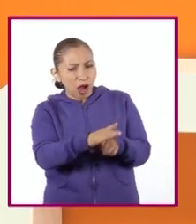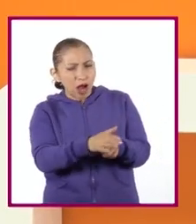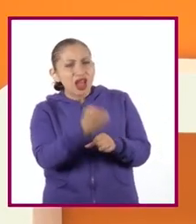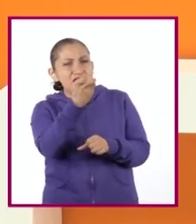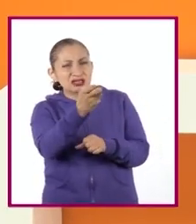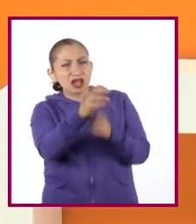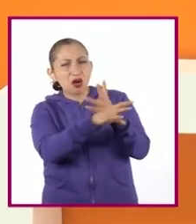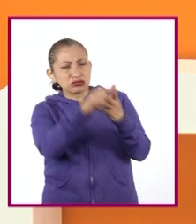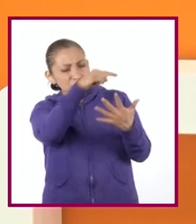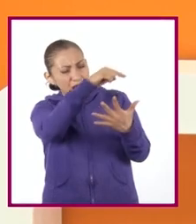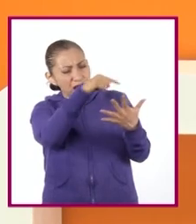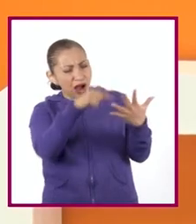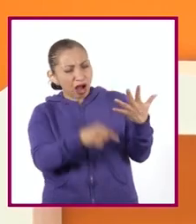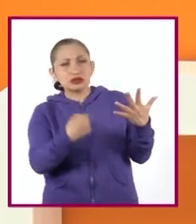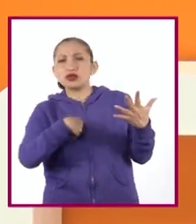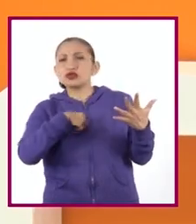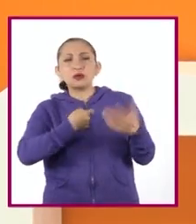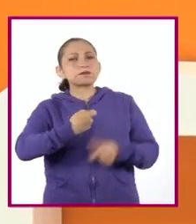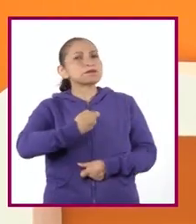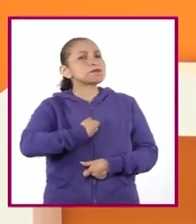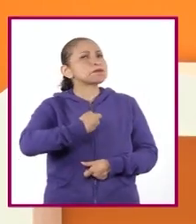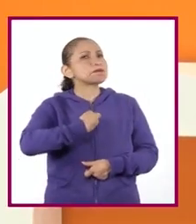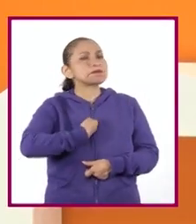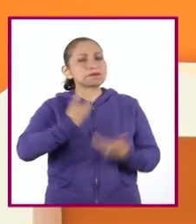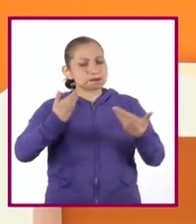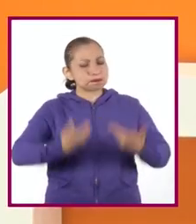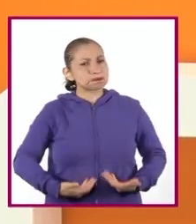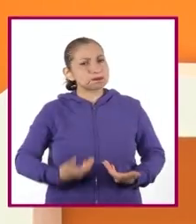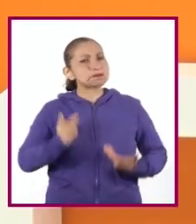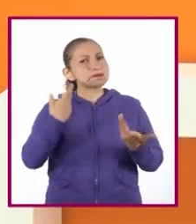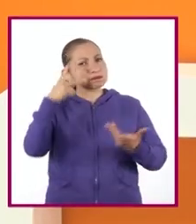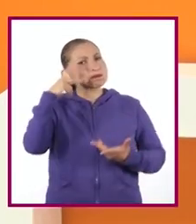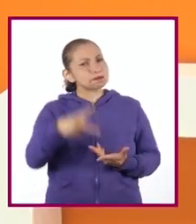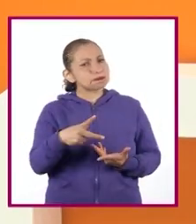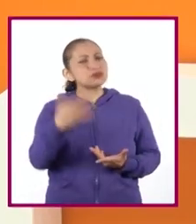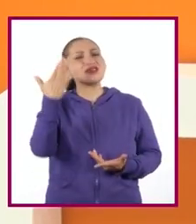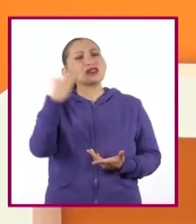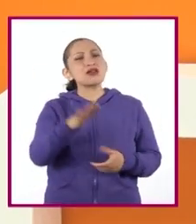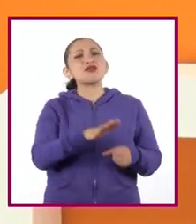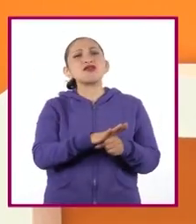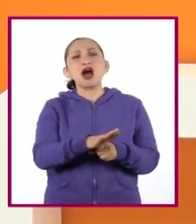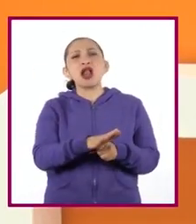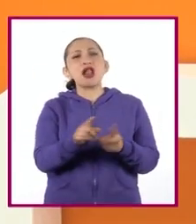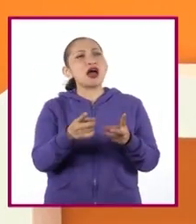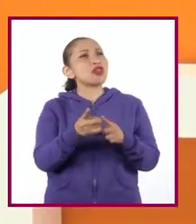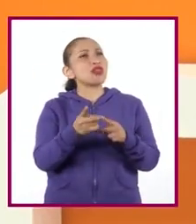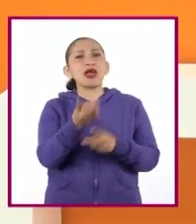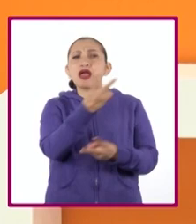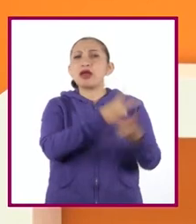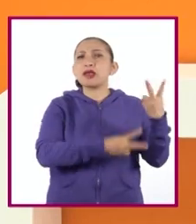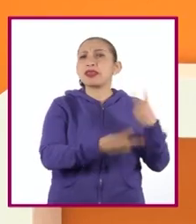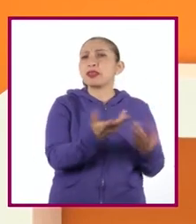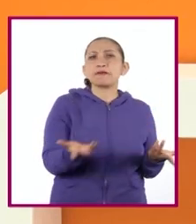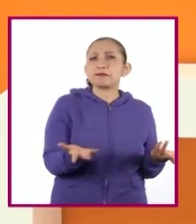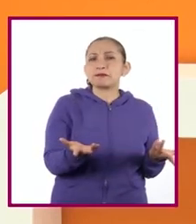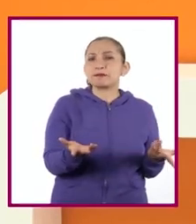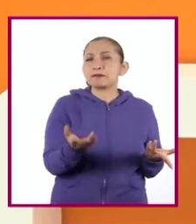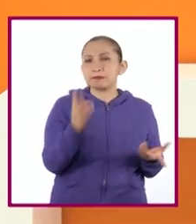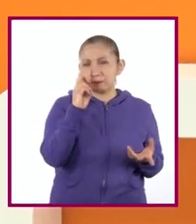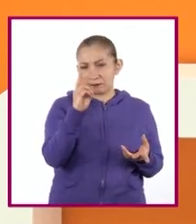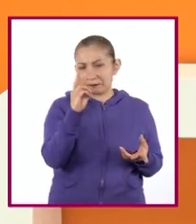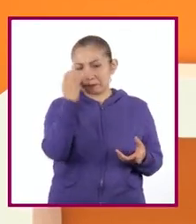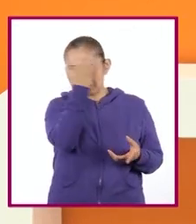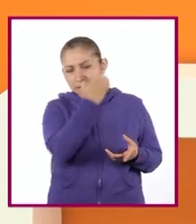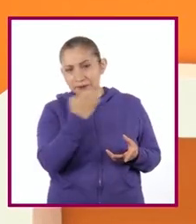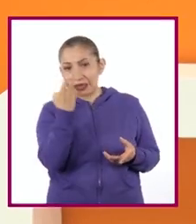esos elementos que nos dan identidad como país? ¿Saben cuál es su origen? Acompáñenme a